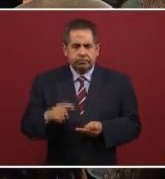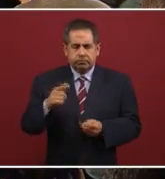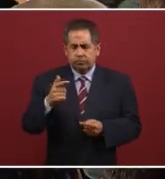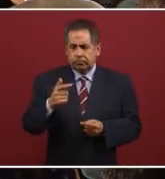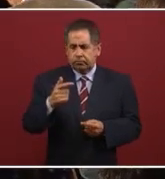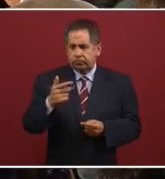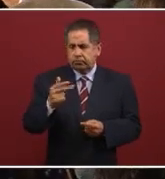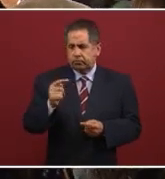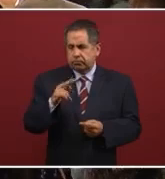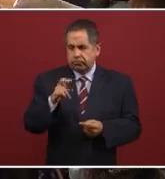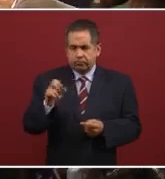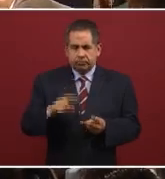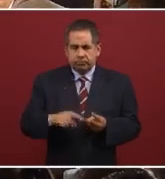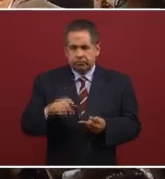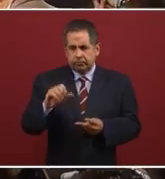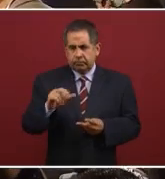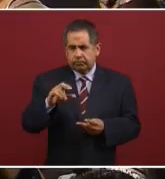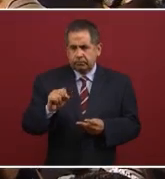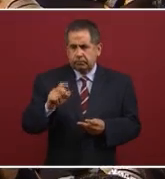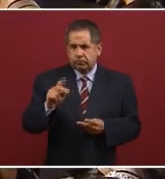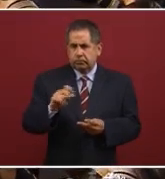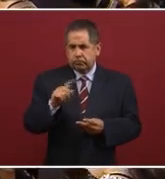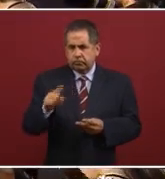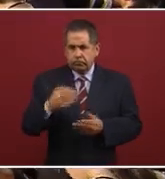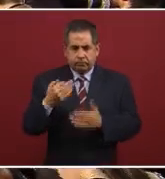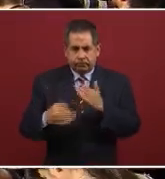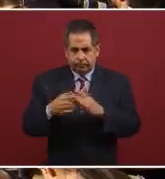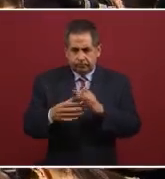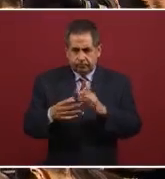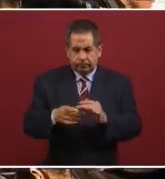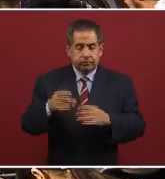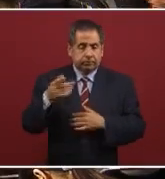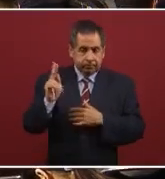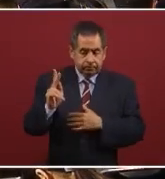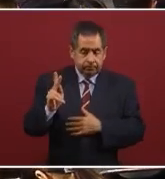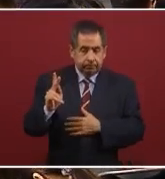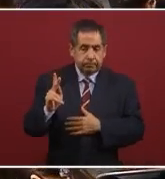Gutiérrez y a Carlos Pozos, que quedamos pendientes. Pero